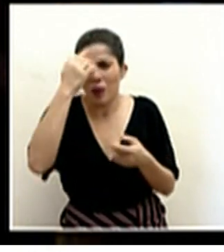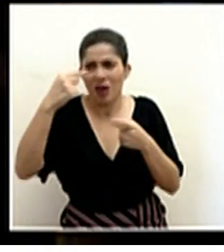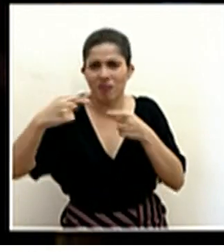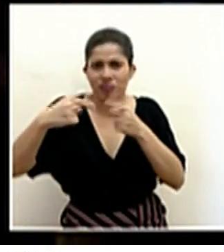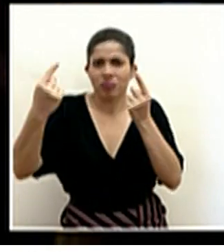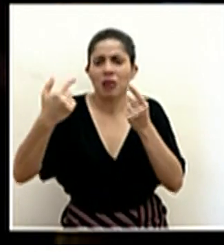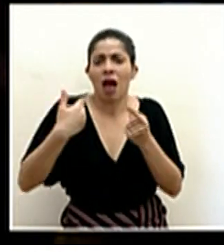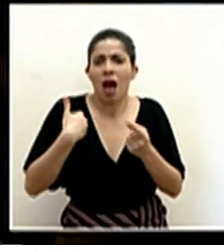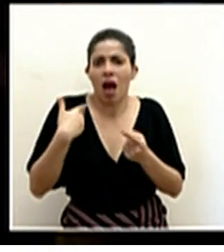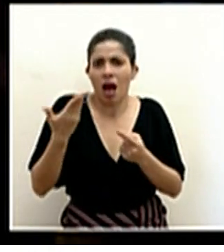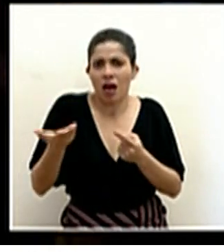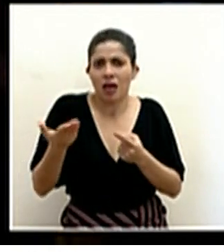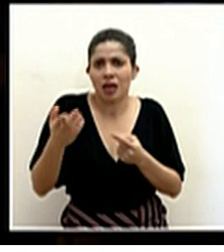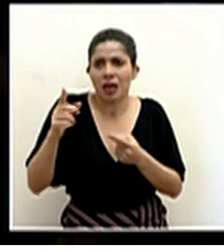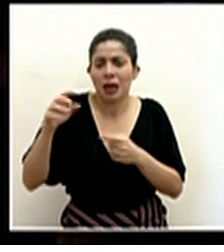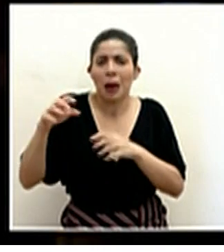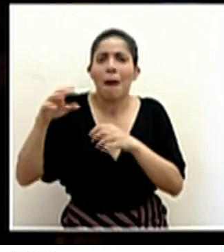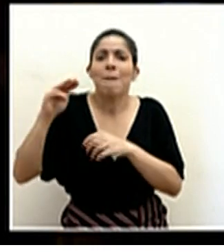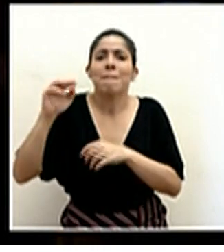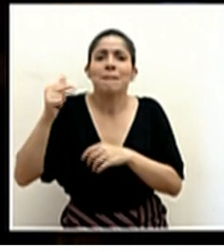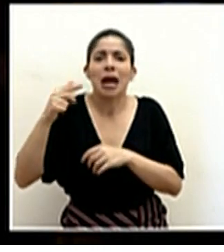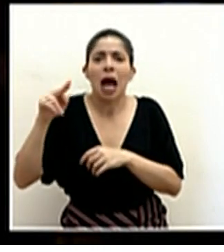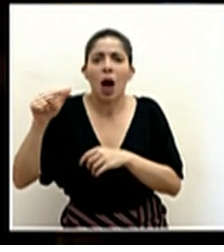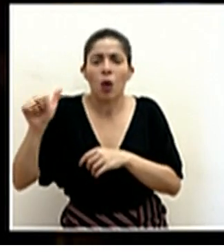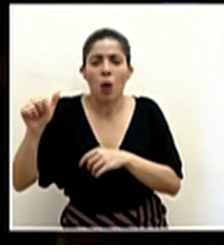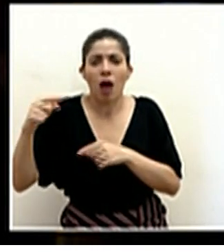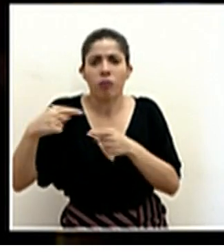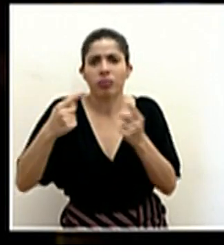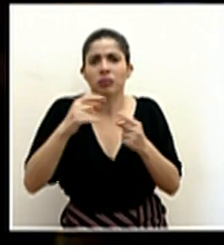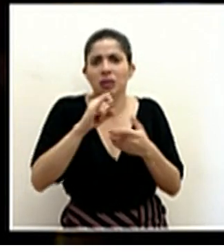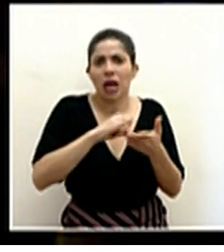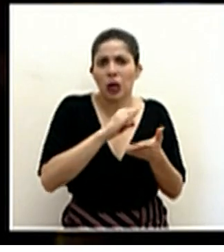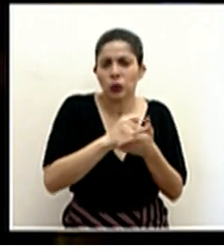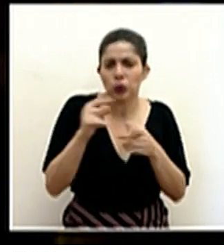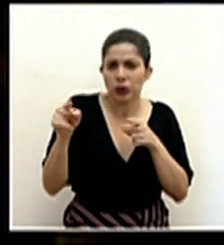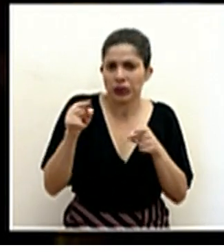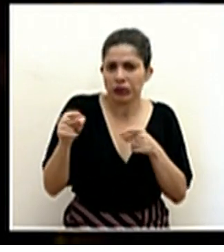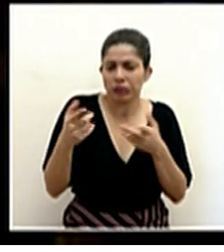que se tiene el régimen de Managua con San José?